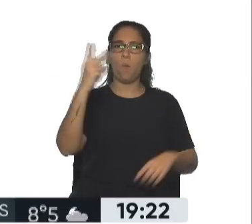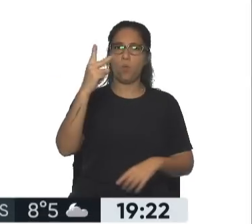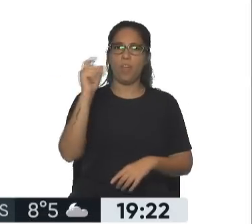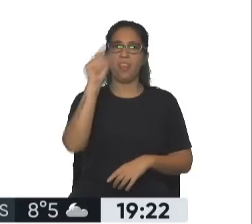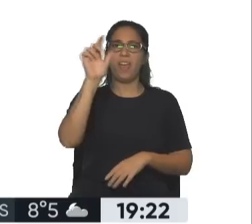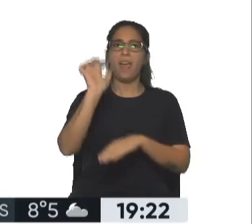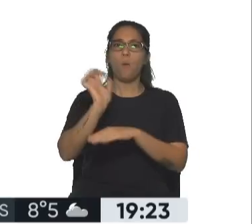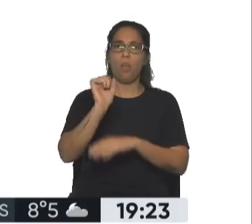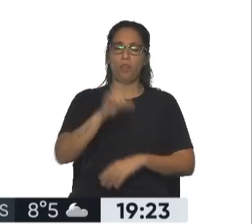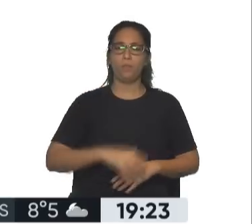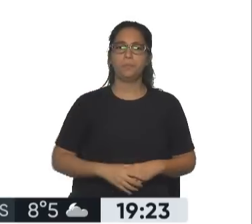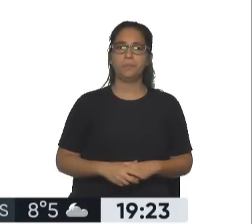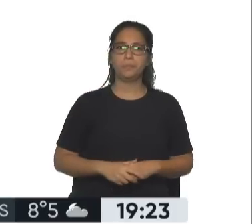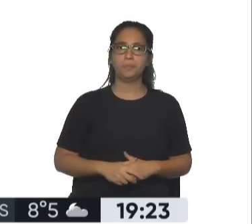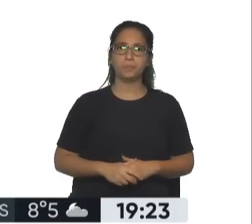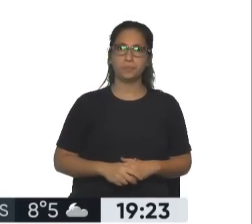Ecuador.